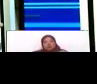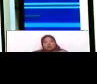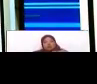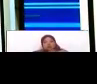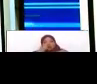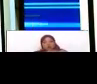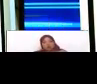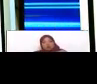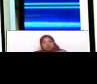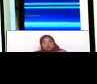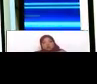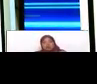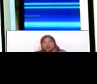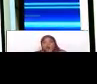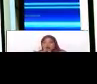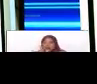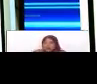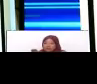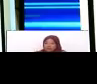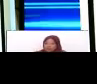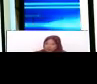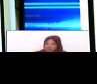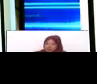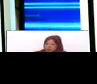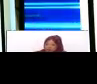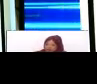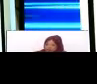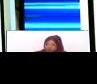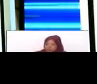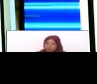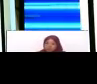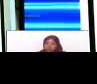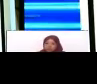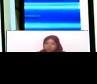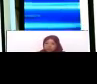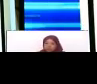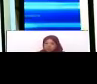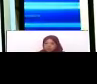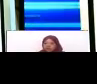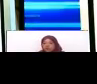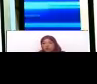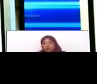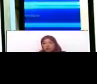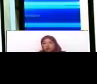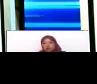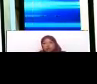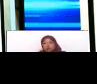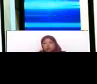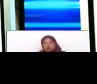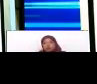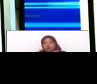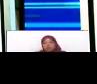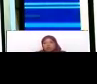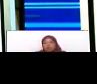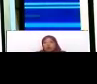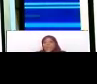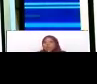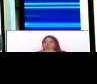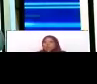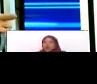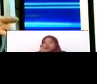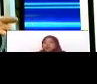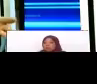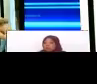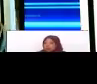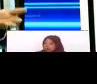a la religión musulmana, y todo el ejemplo mítico del profeta Mahoma,